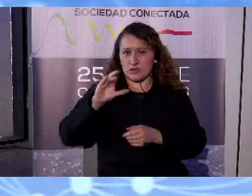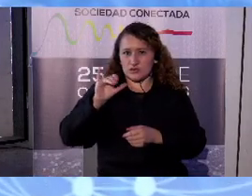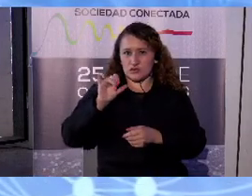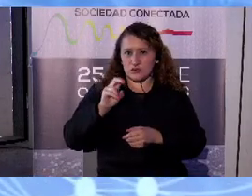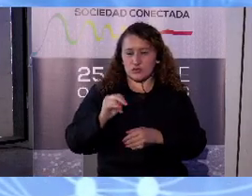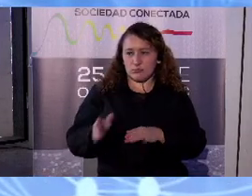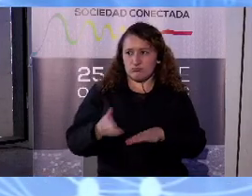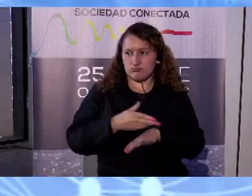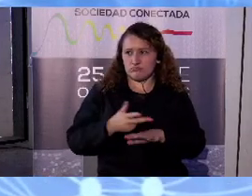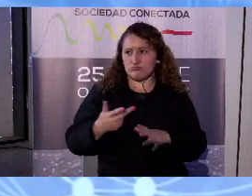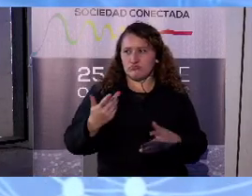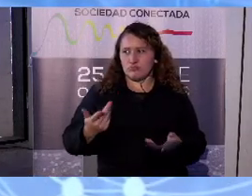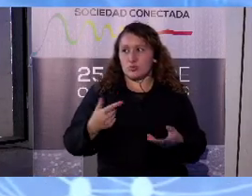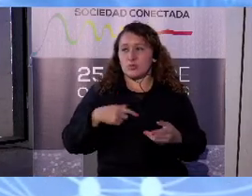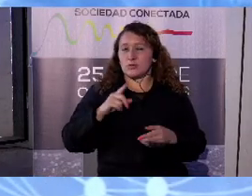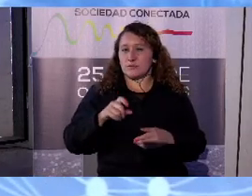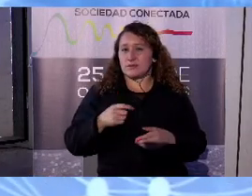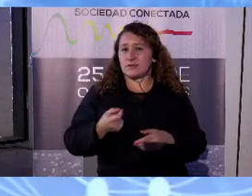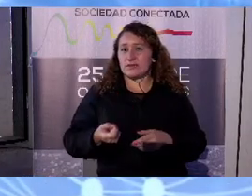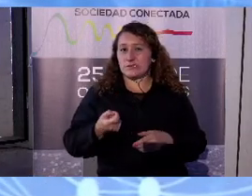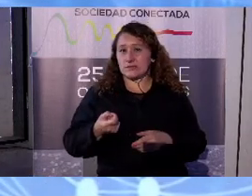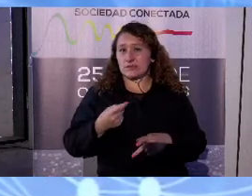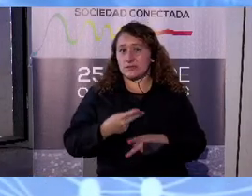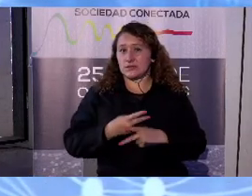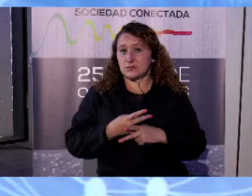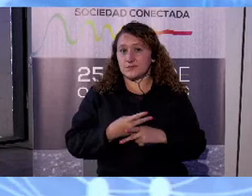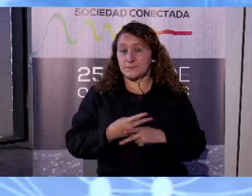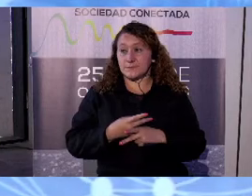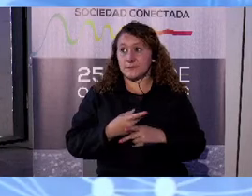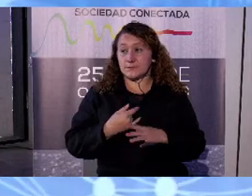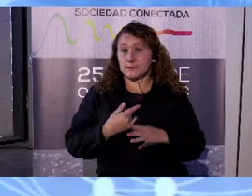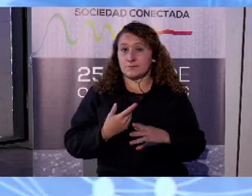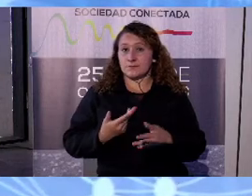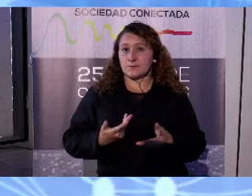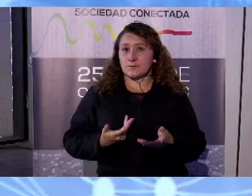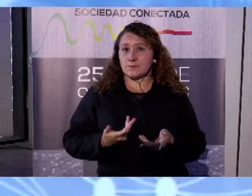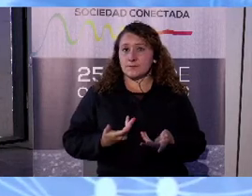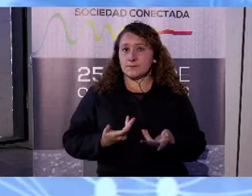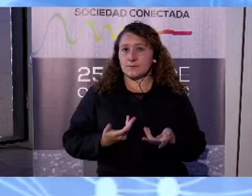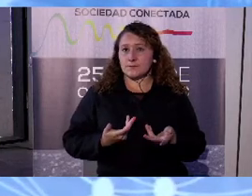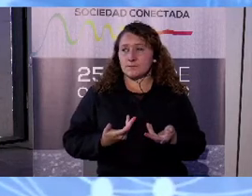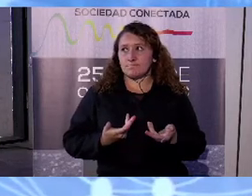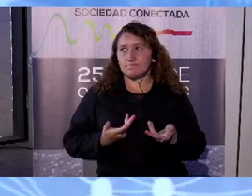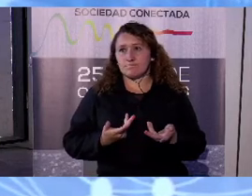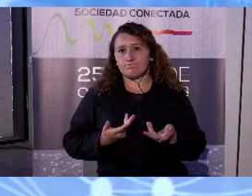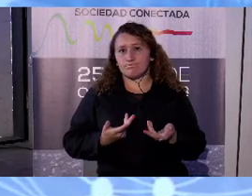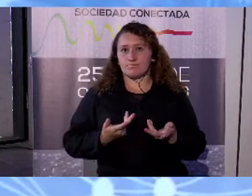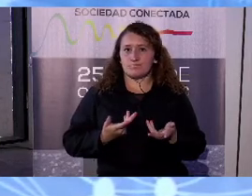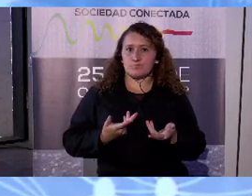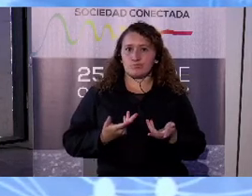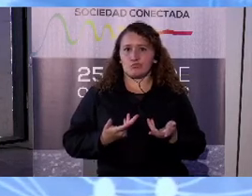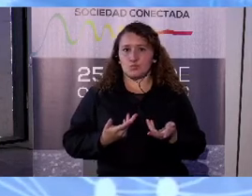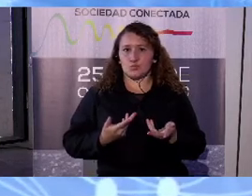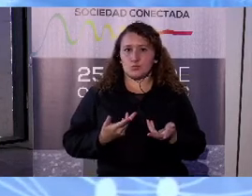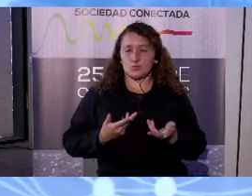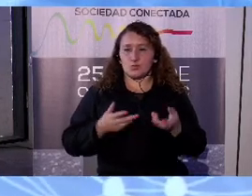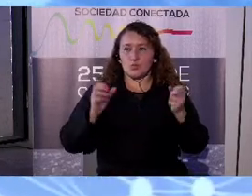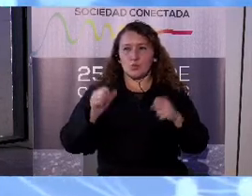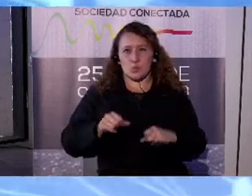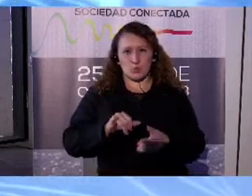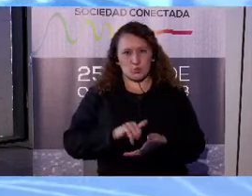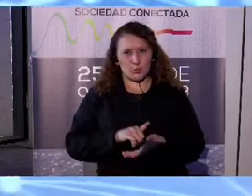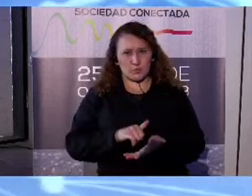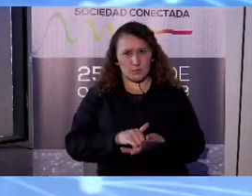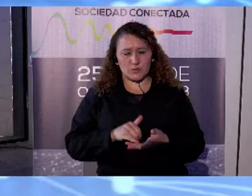cuidadosos porque está muy digamos podemos caer en ese